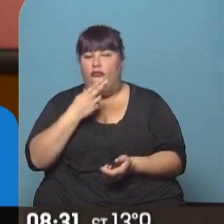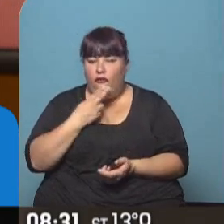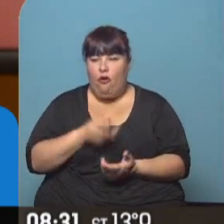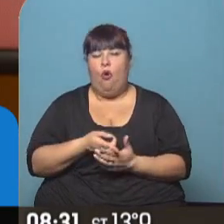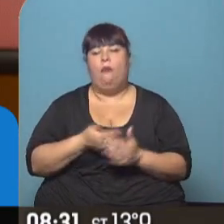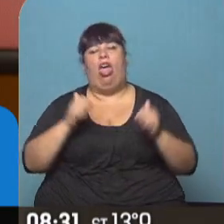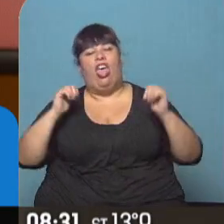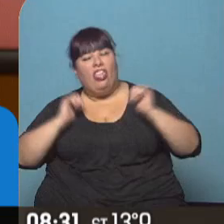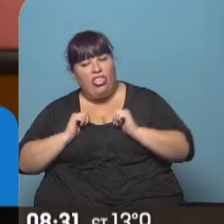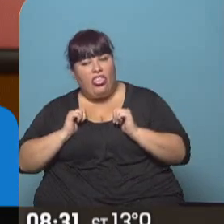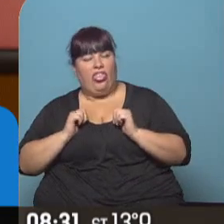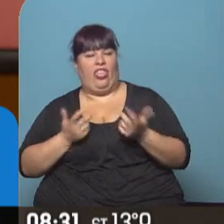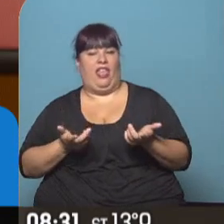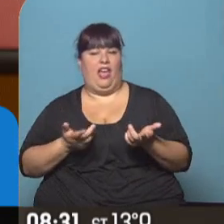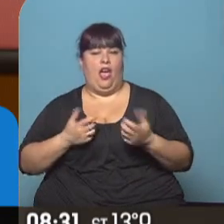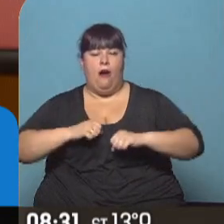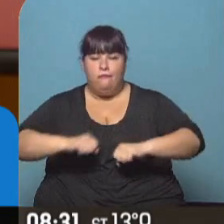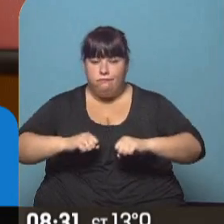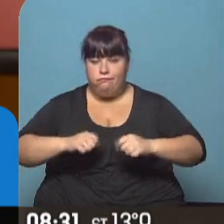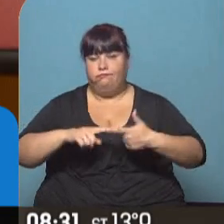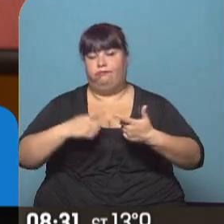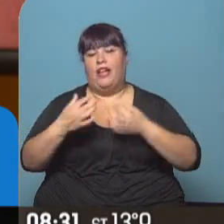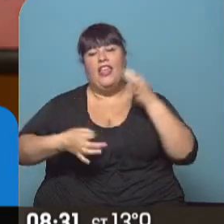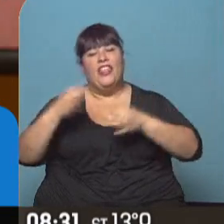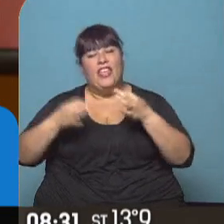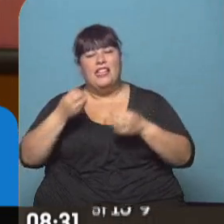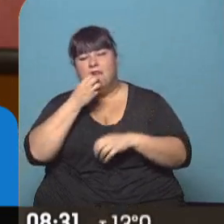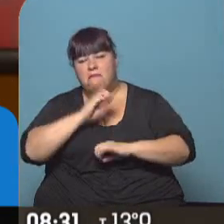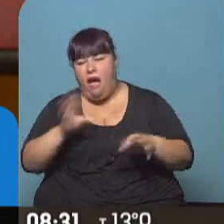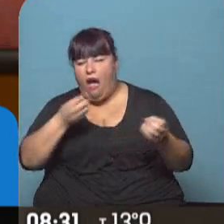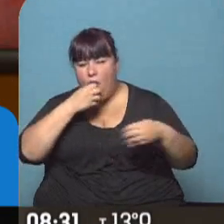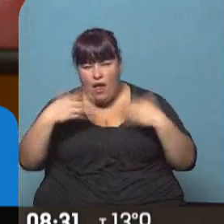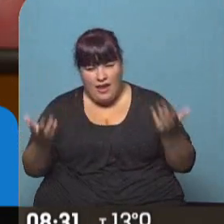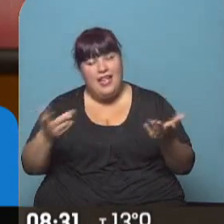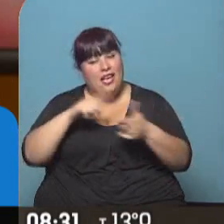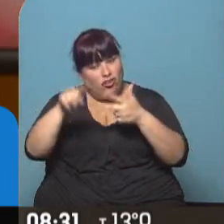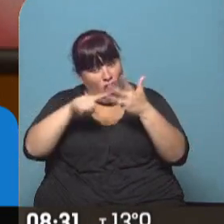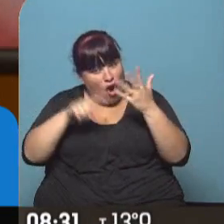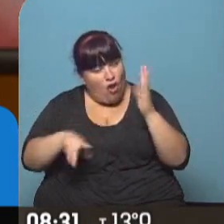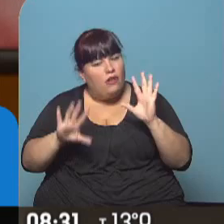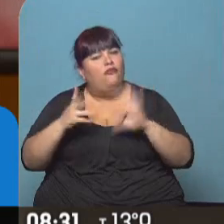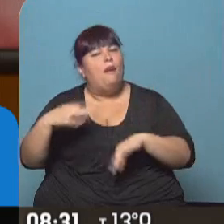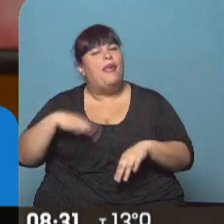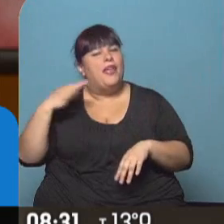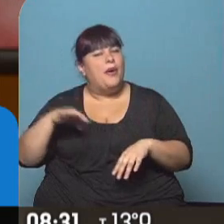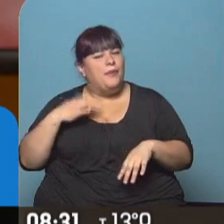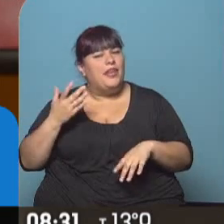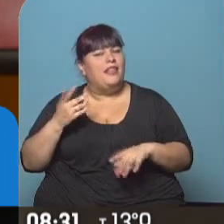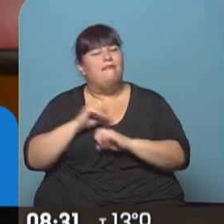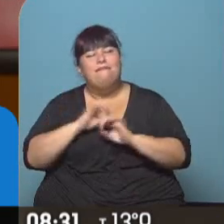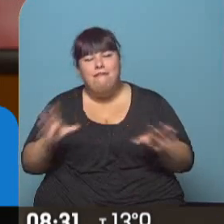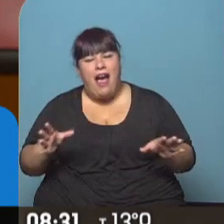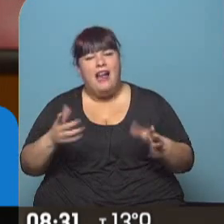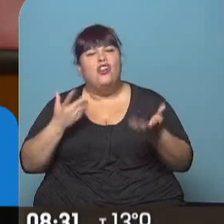cigarrillo, el sedentarismo, la obesidad, una dieta no adecuada. Por lo que te estoy diciendo, es un estilo de vida no adecuado,